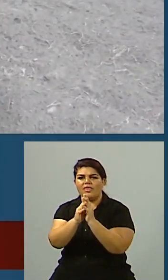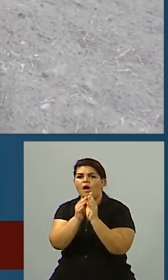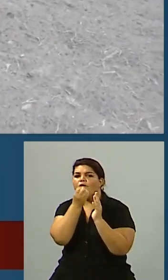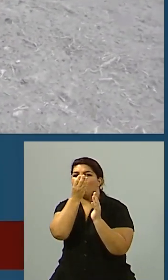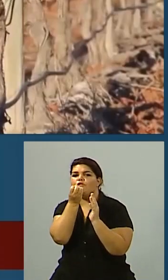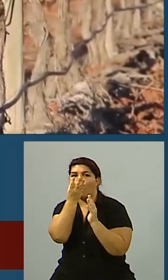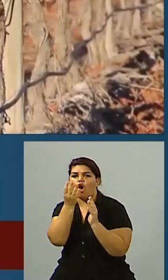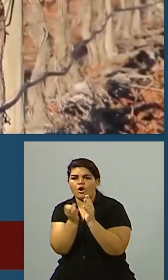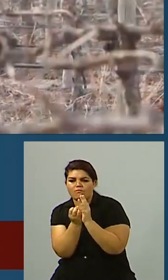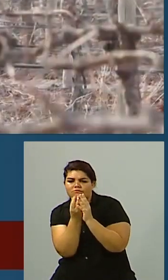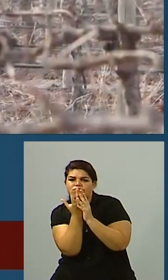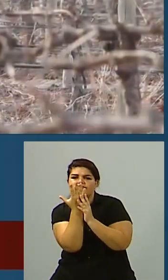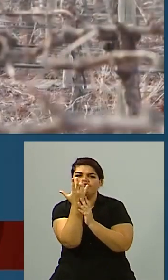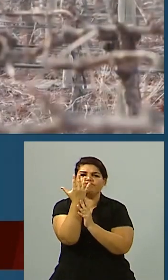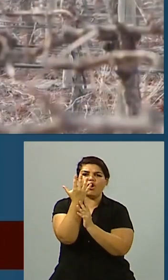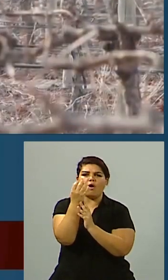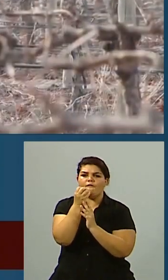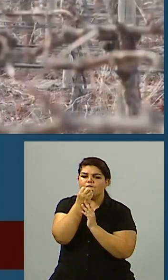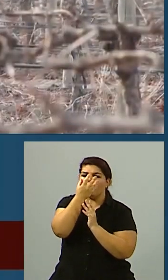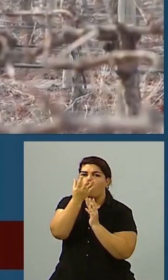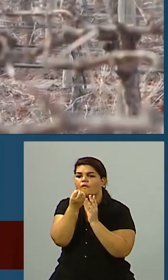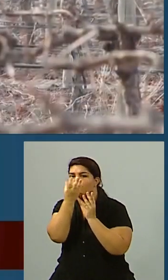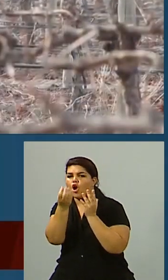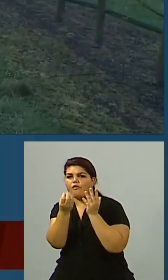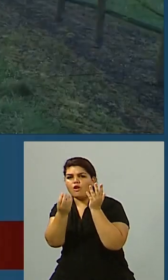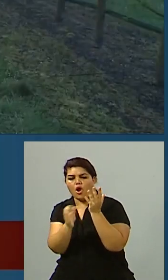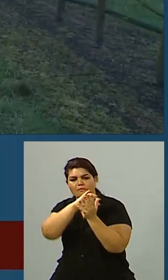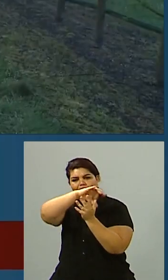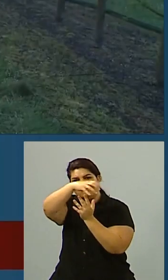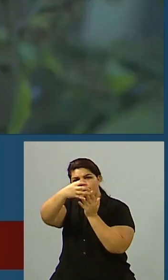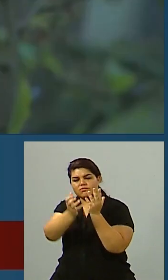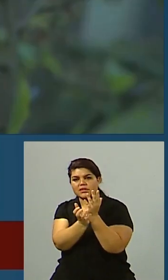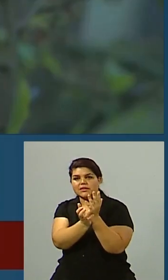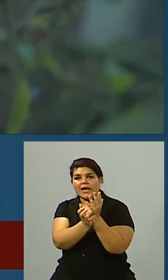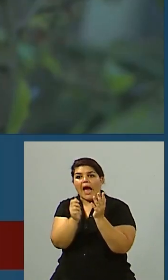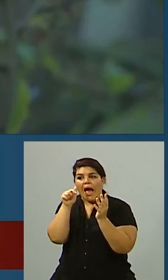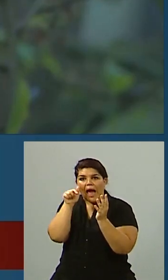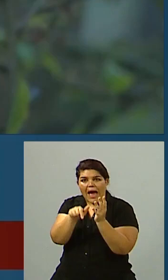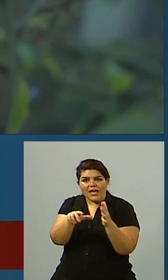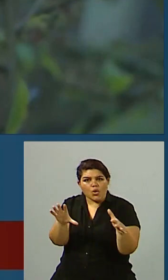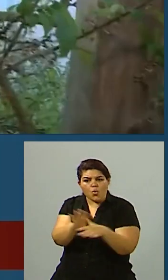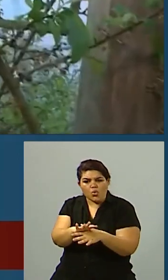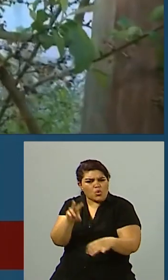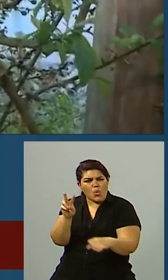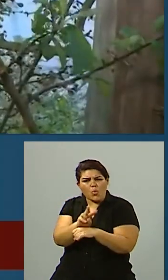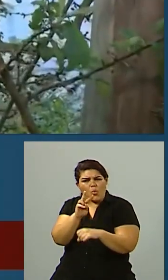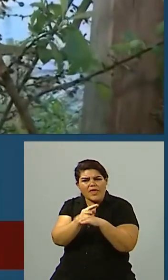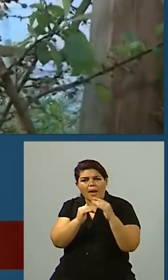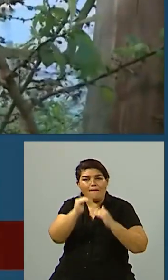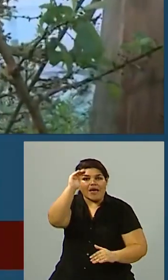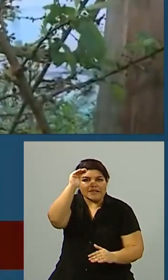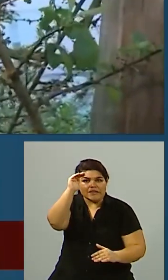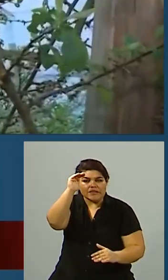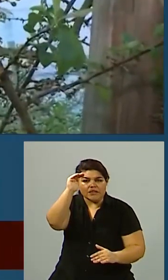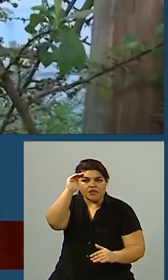más sufre, digamos, la planta cuando se encuentra con temperaturas por debajo del cero. Entonces,